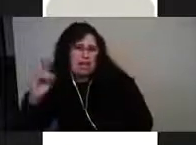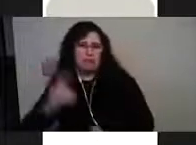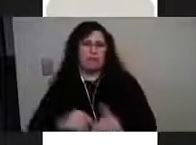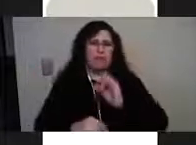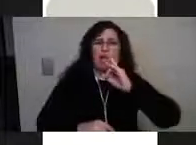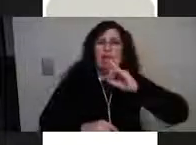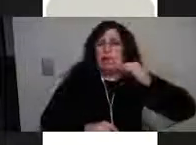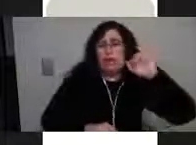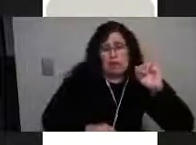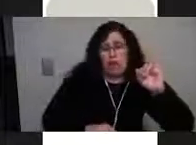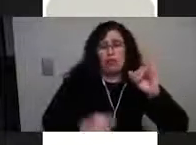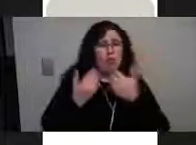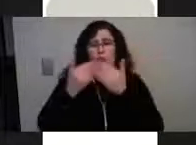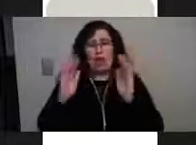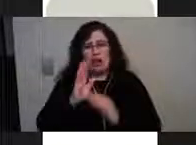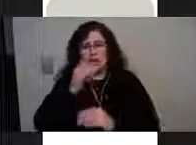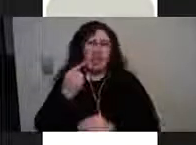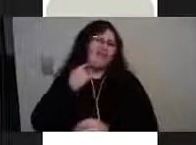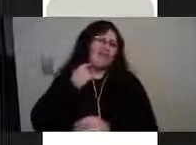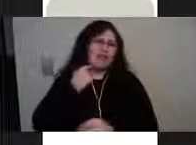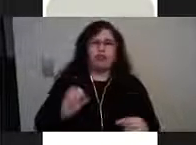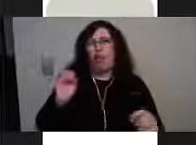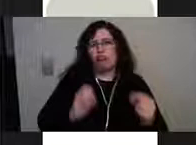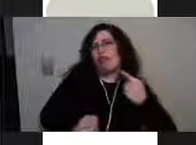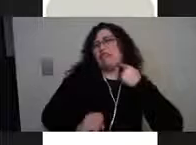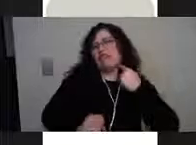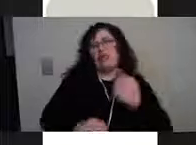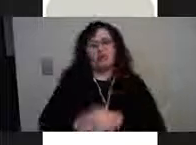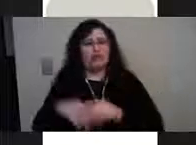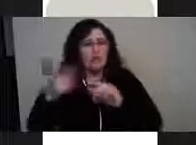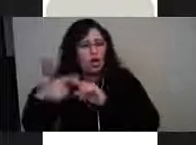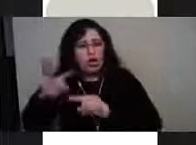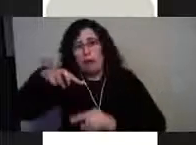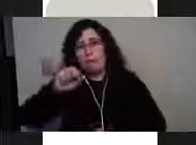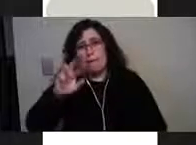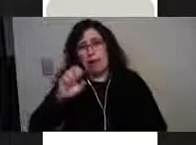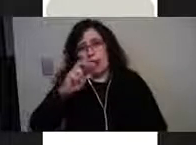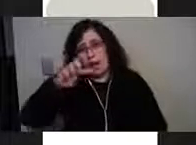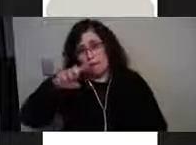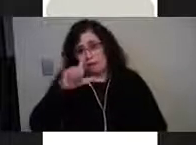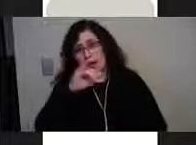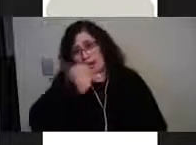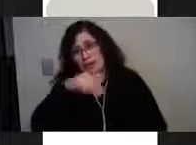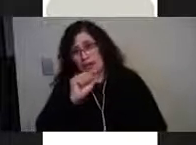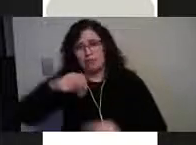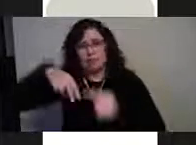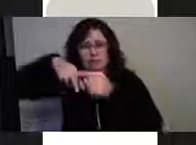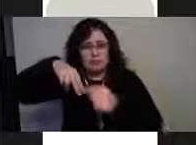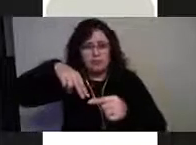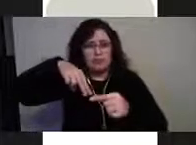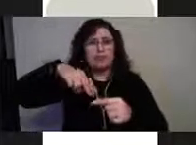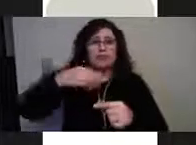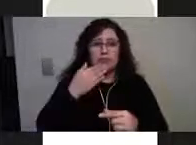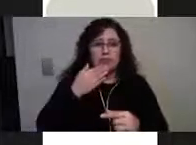La paraplegia o paraparesia, que ya hemos visto terminológicamente la diferencia entre los conceptos de plegia y paresia,